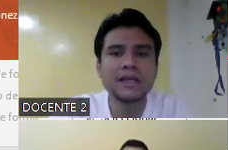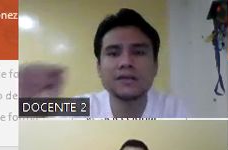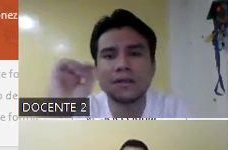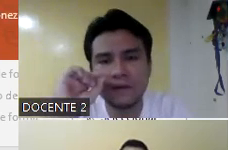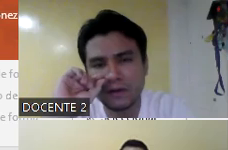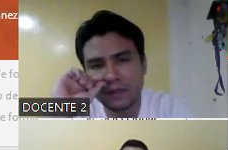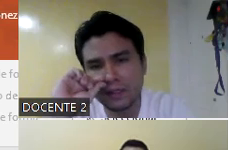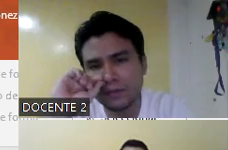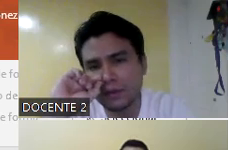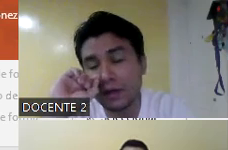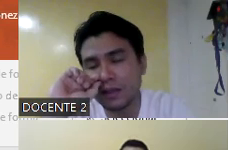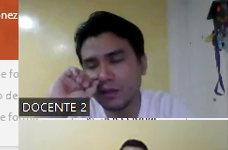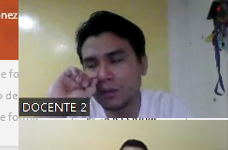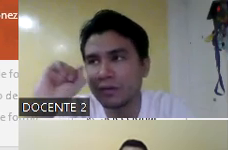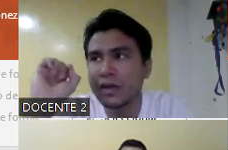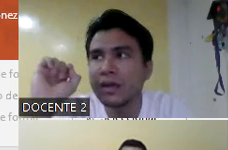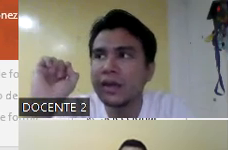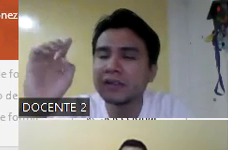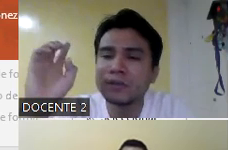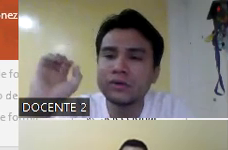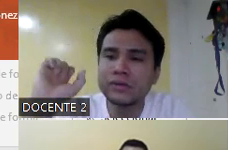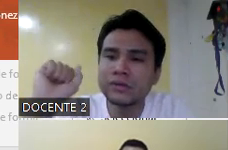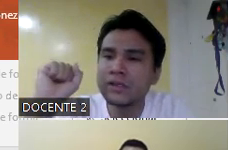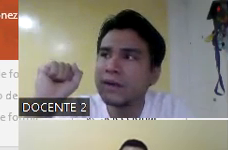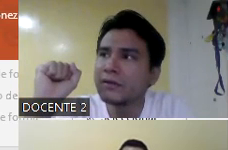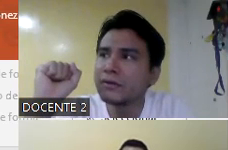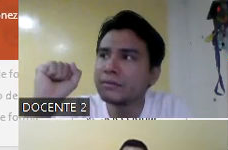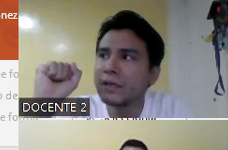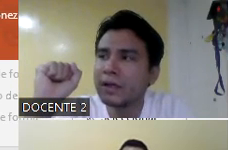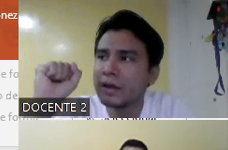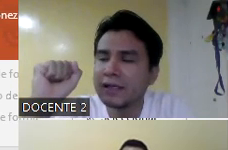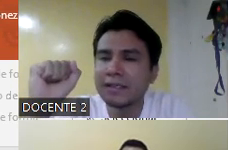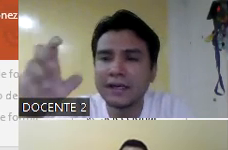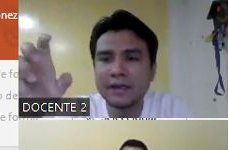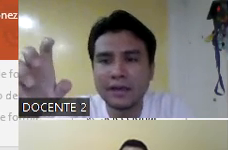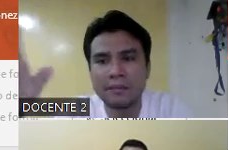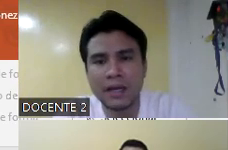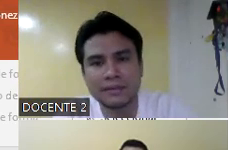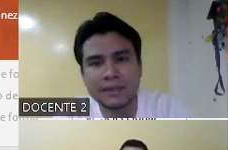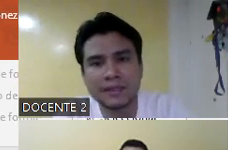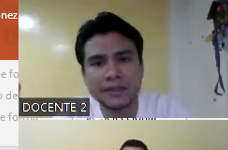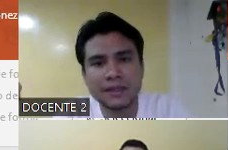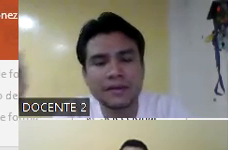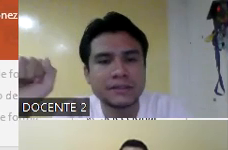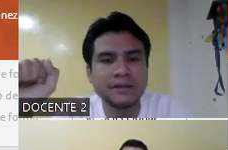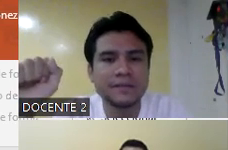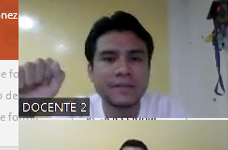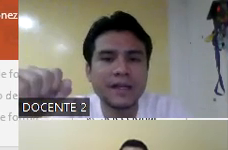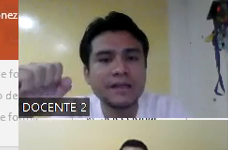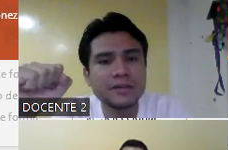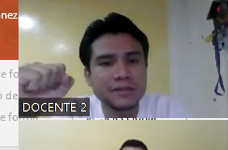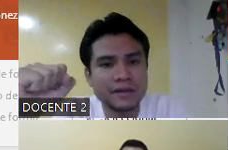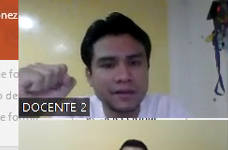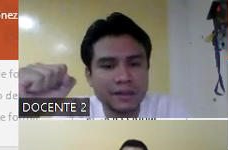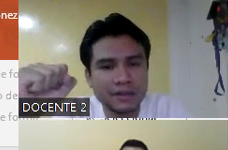El líquido cefalorraquídeo, perdón. Es como nosotros hablando la sangre, el plasma, ¿sí?